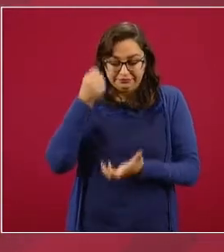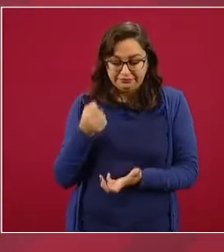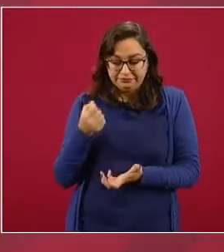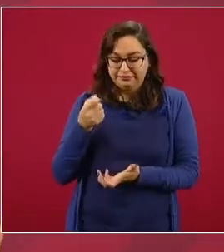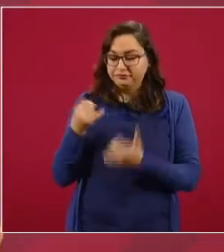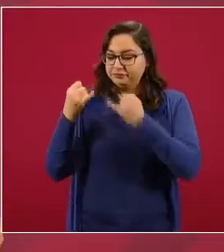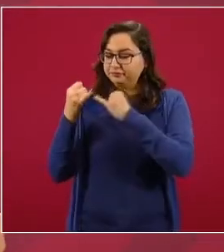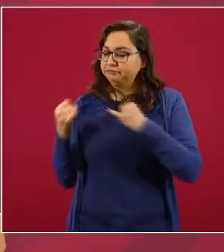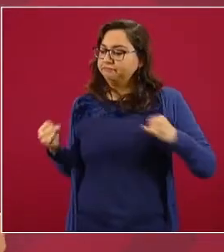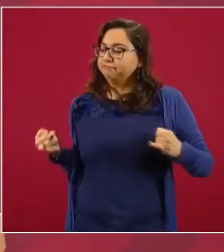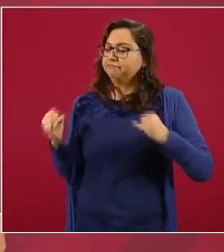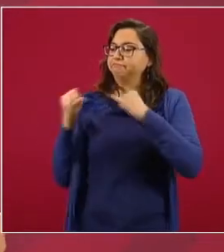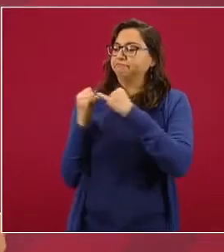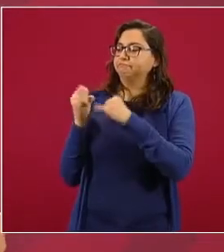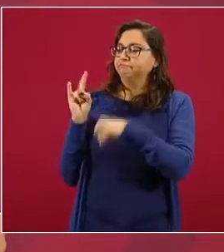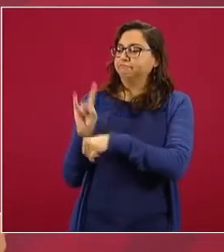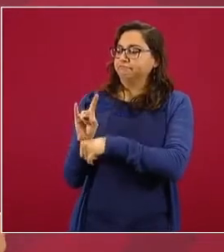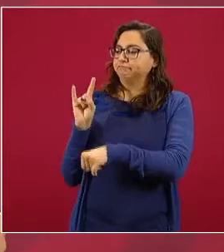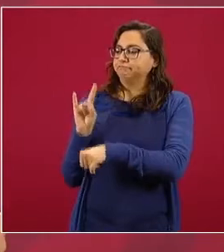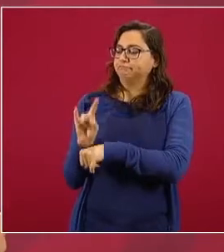elefantes blancos,